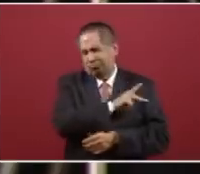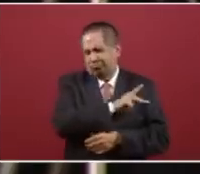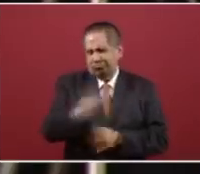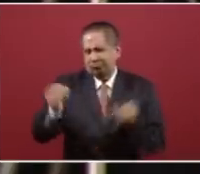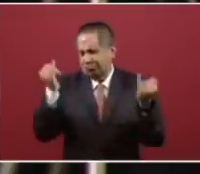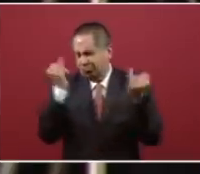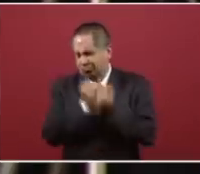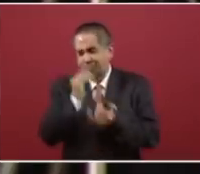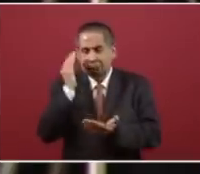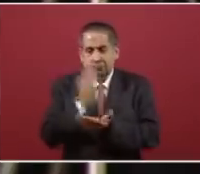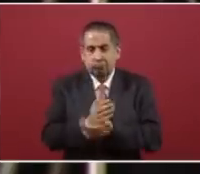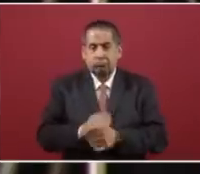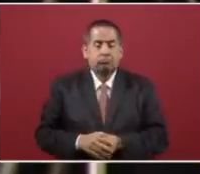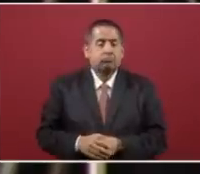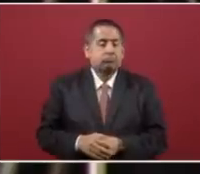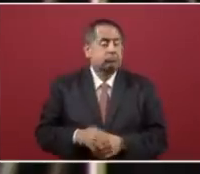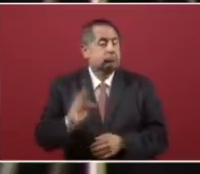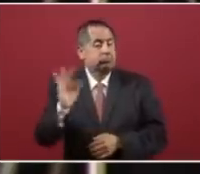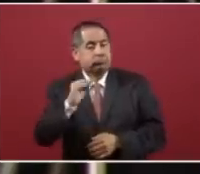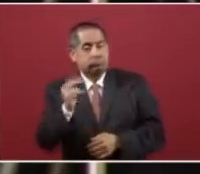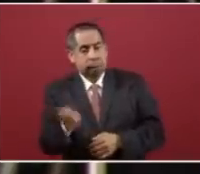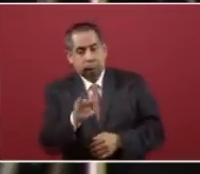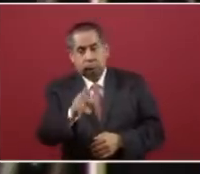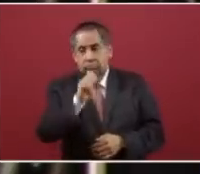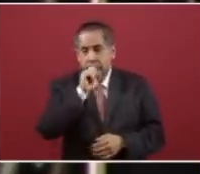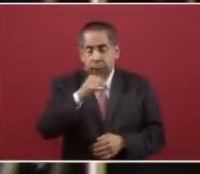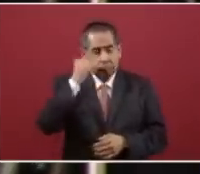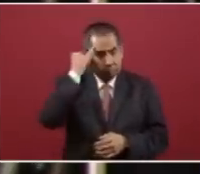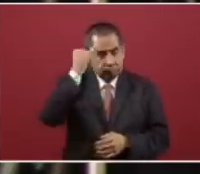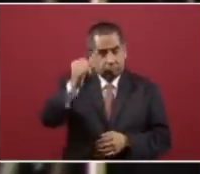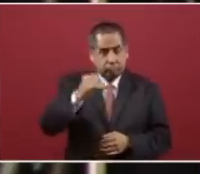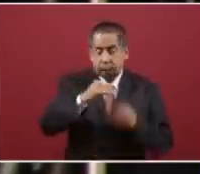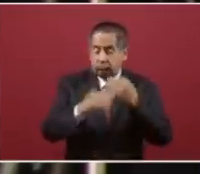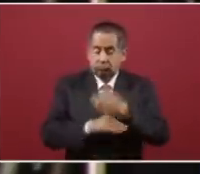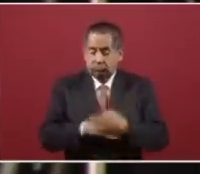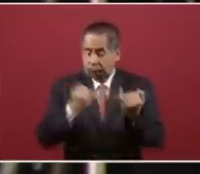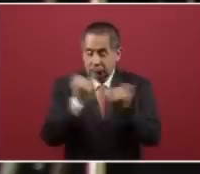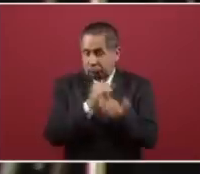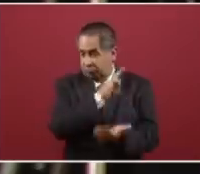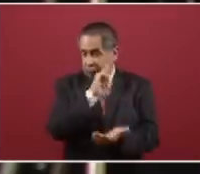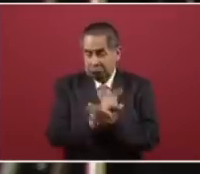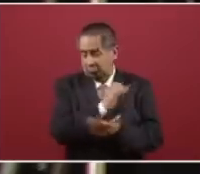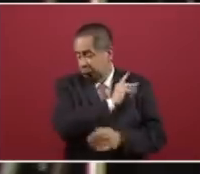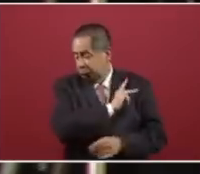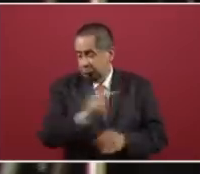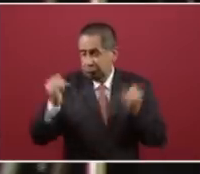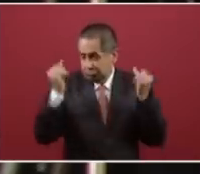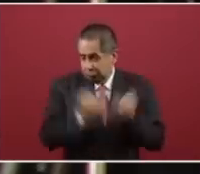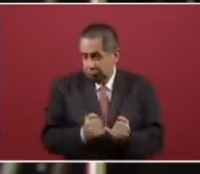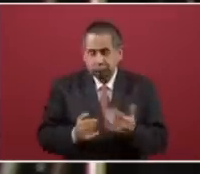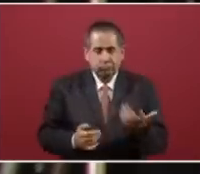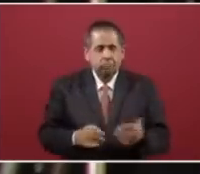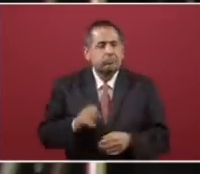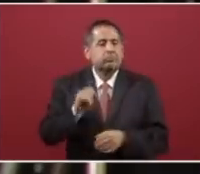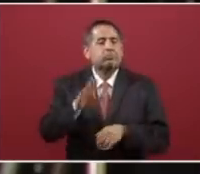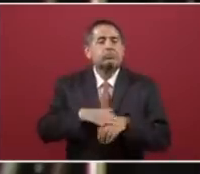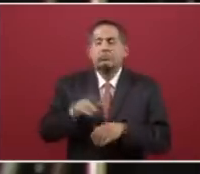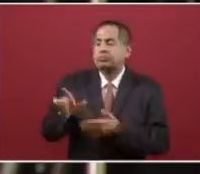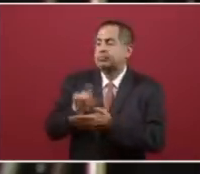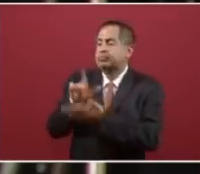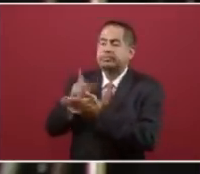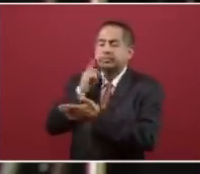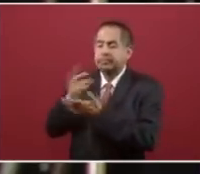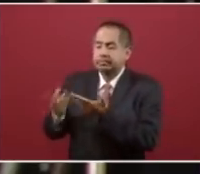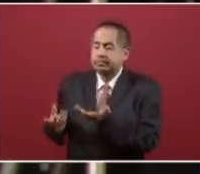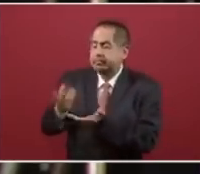le pregunto si el criterio sería el mismo sobre todo por esto que agregaron los los legisladores que ya no nada más